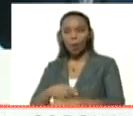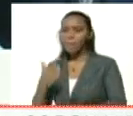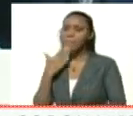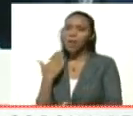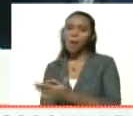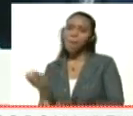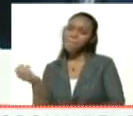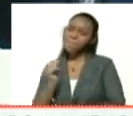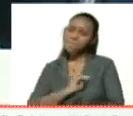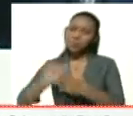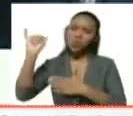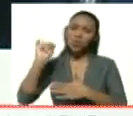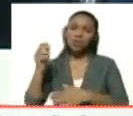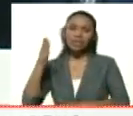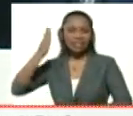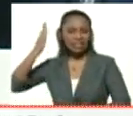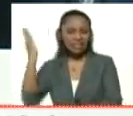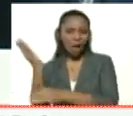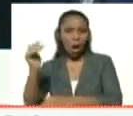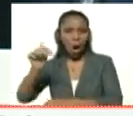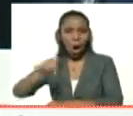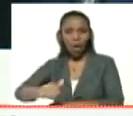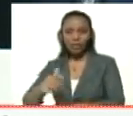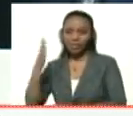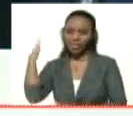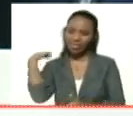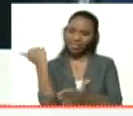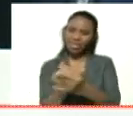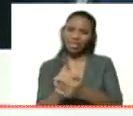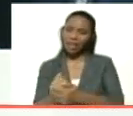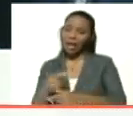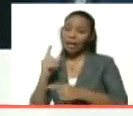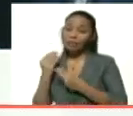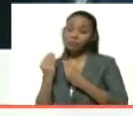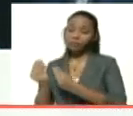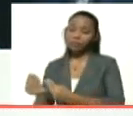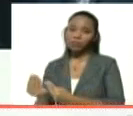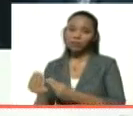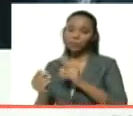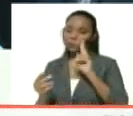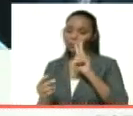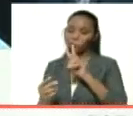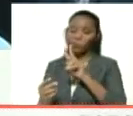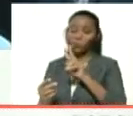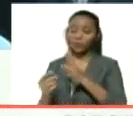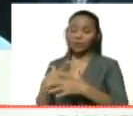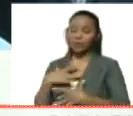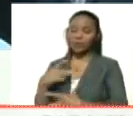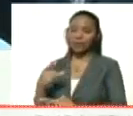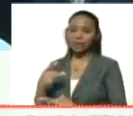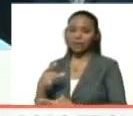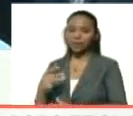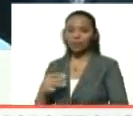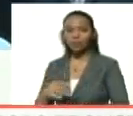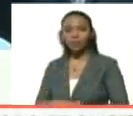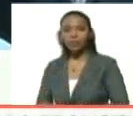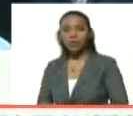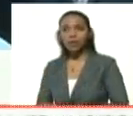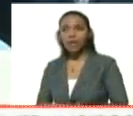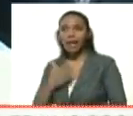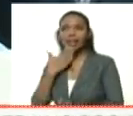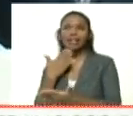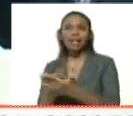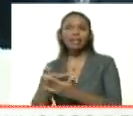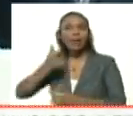máximo castigo a quienes hoy la traicionan entregándose de manera ignominiosa a intereses foráneos. Agradecemos a